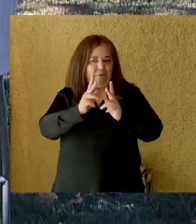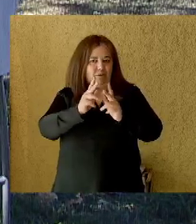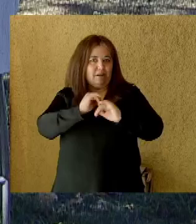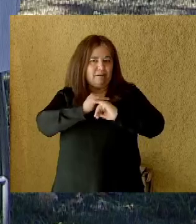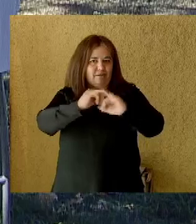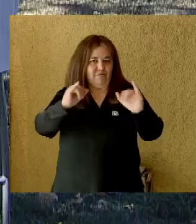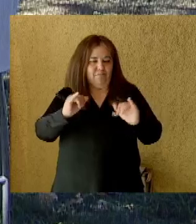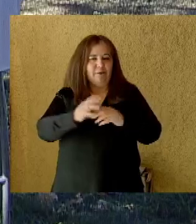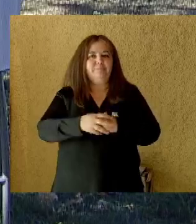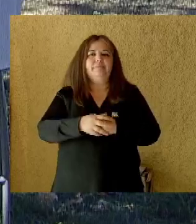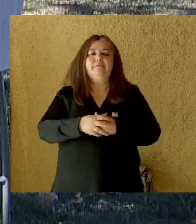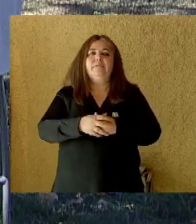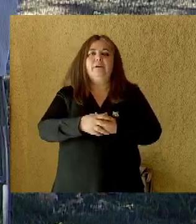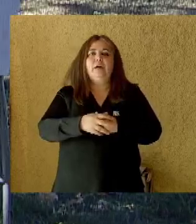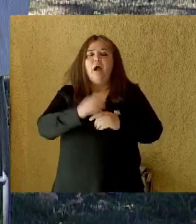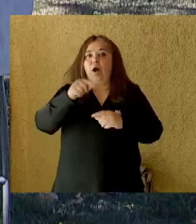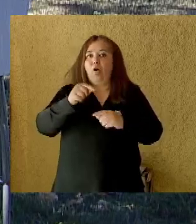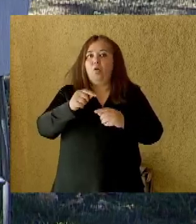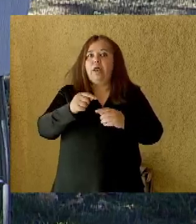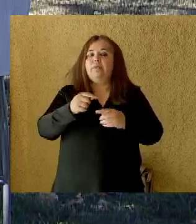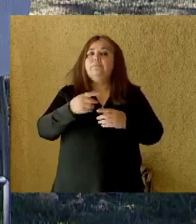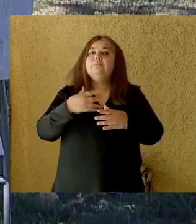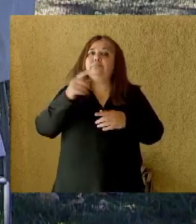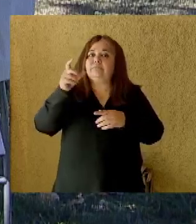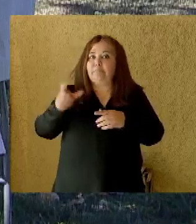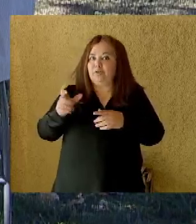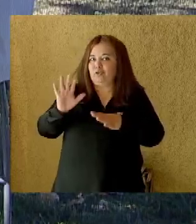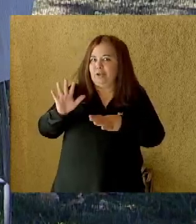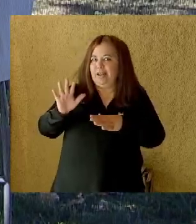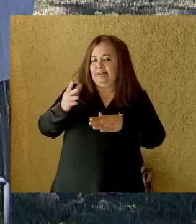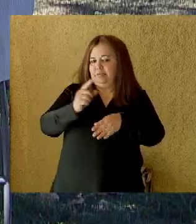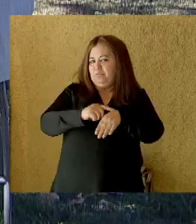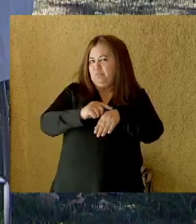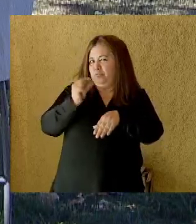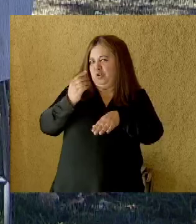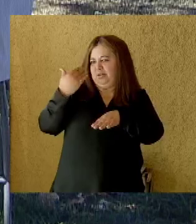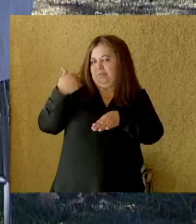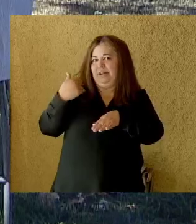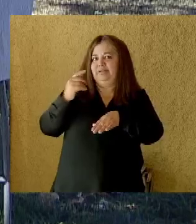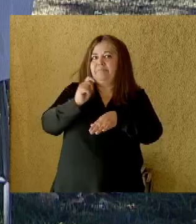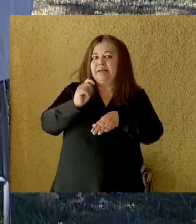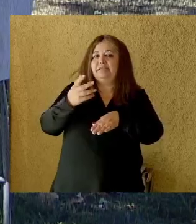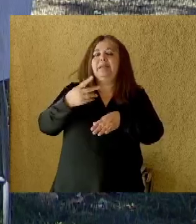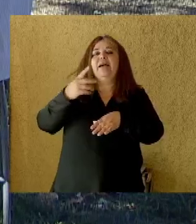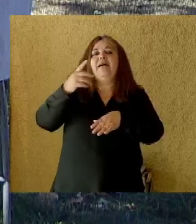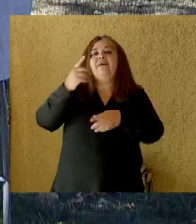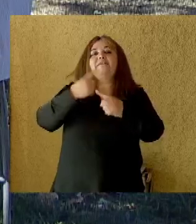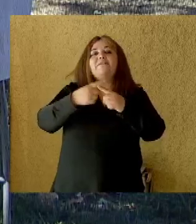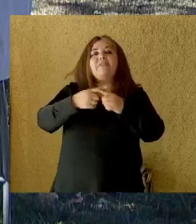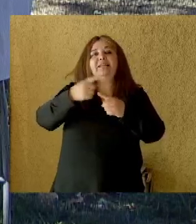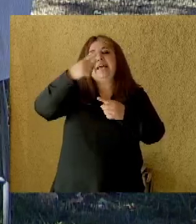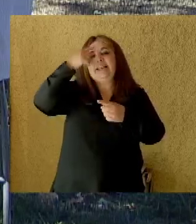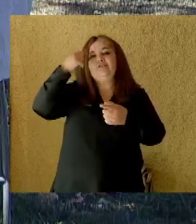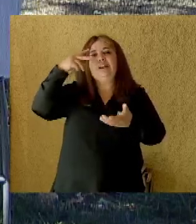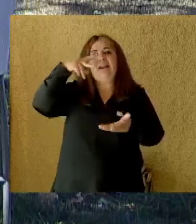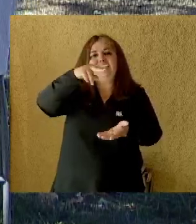un material de una de las protagonistas de Mendoza en el último tiempo. Obviamente, hace algunos meses nomás fue la Fiesta Nacional de la Vendimia. Mayra Tous